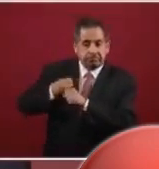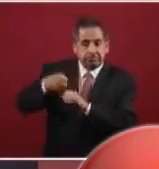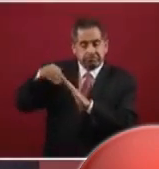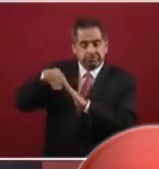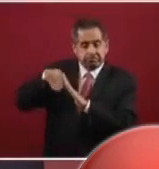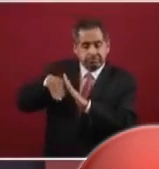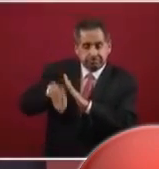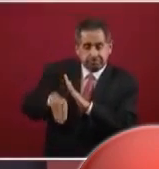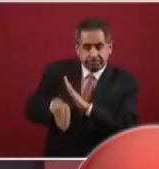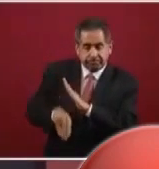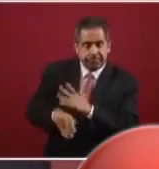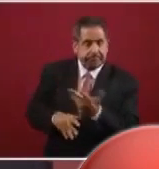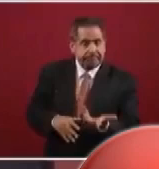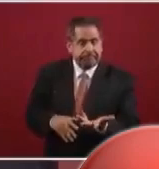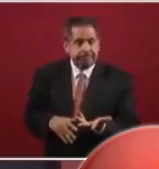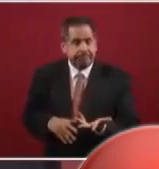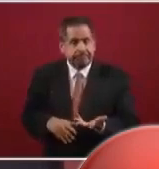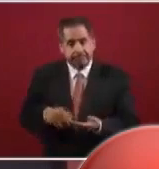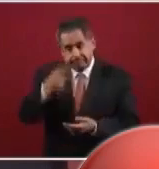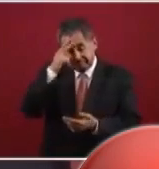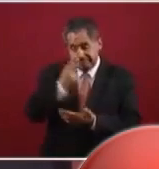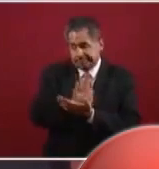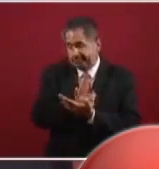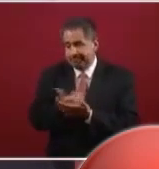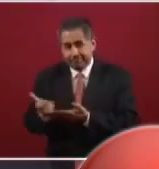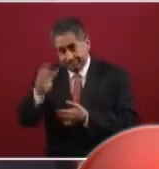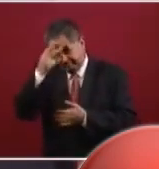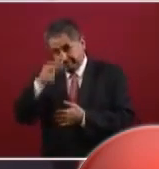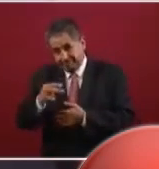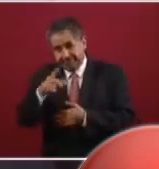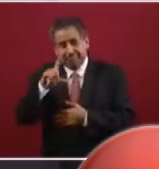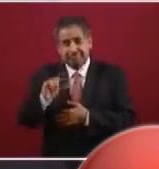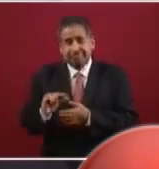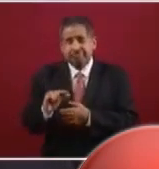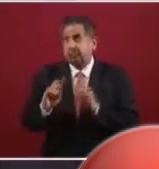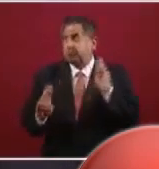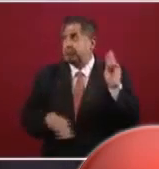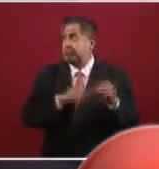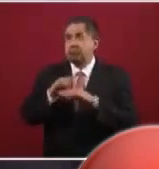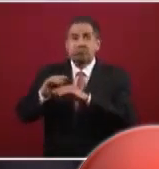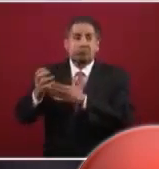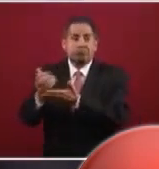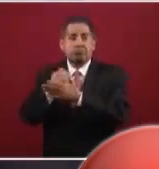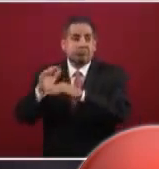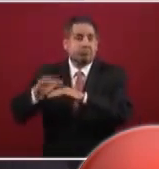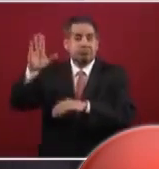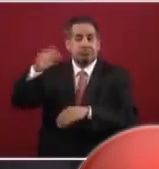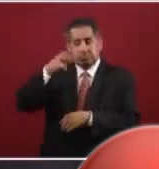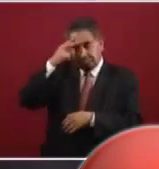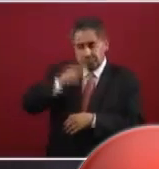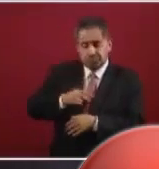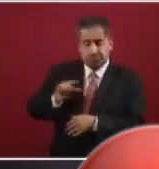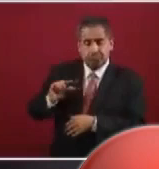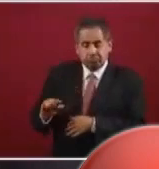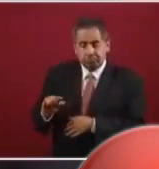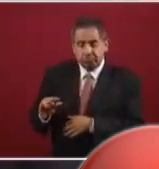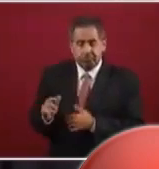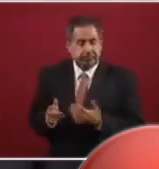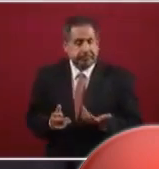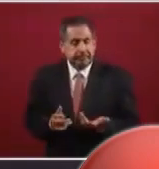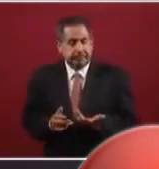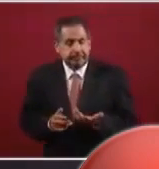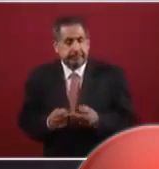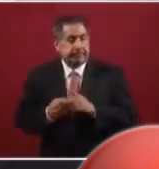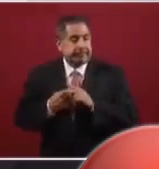El salario en México es de los más bajos del mundo. Cuando empezaba